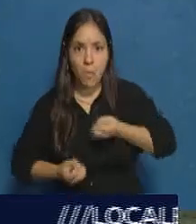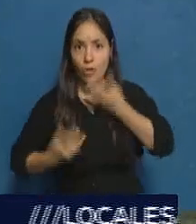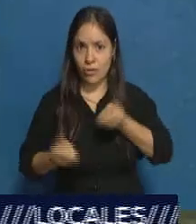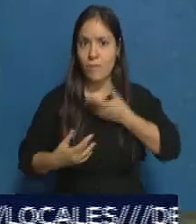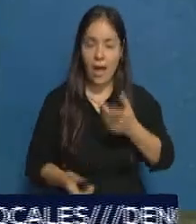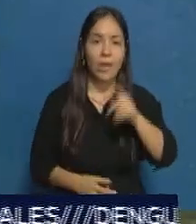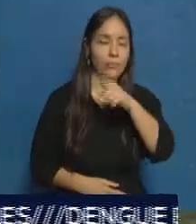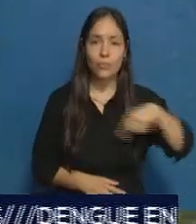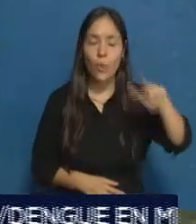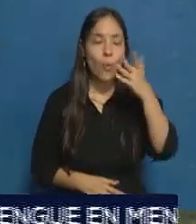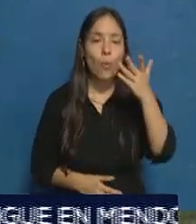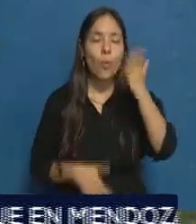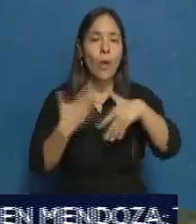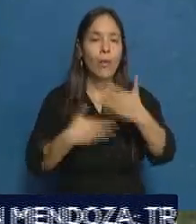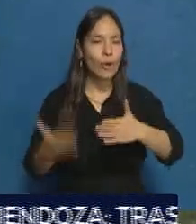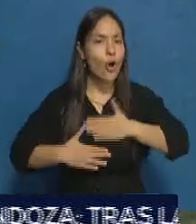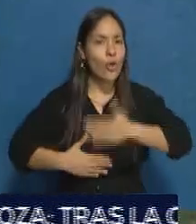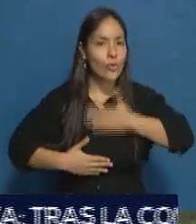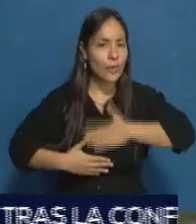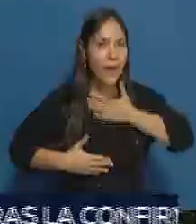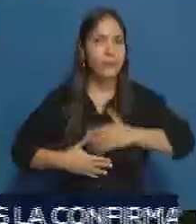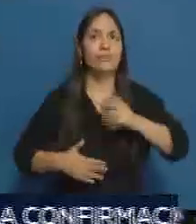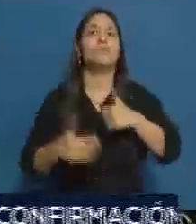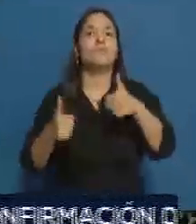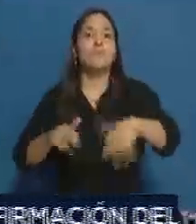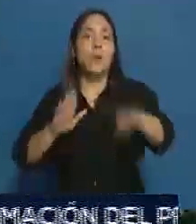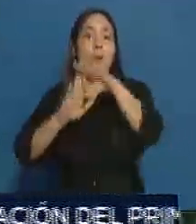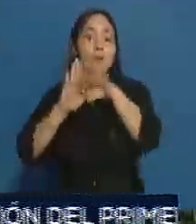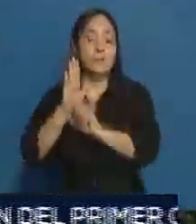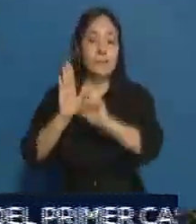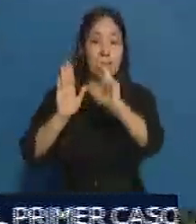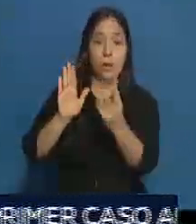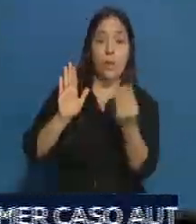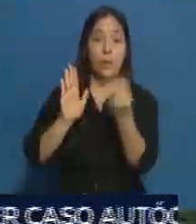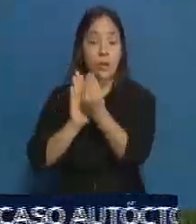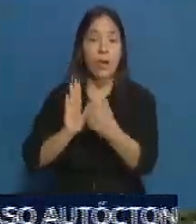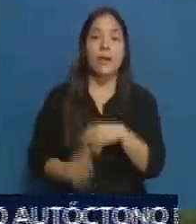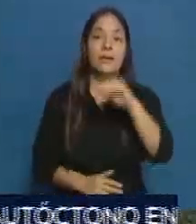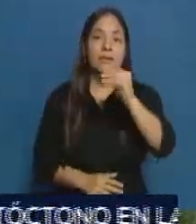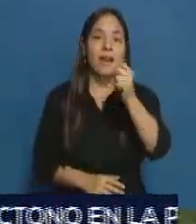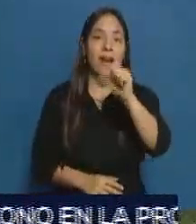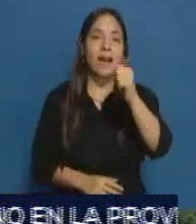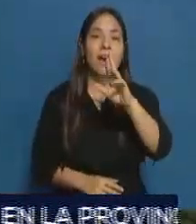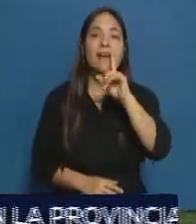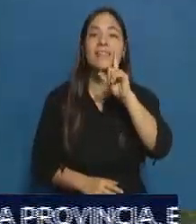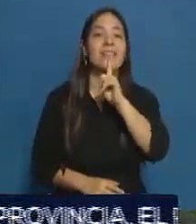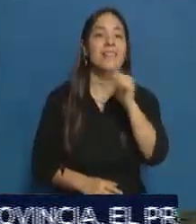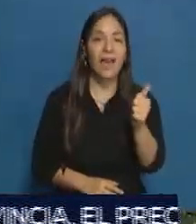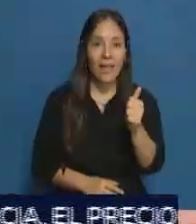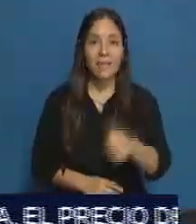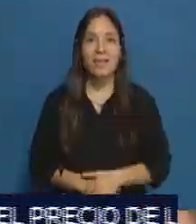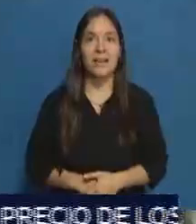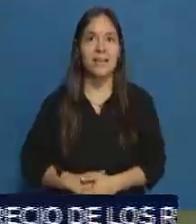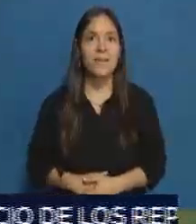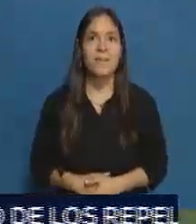semblante muy contento. Los jugadores están en el segundo lugar en las posiciones. Chacarita empató finalmente el fin de semana y se desprendió en la